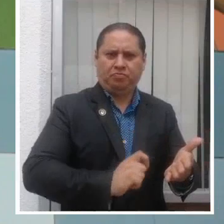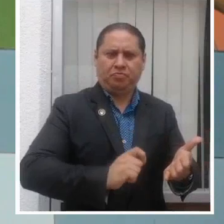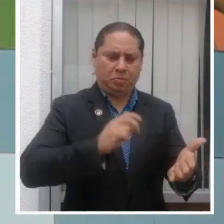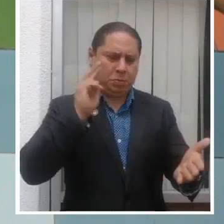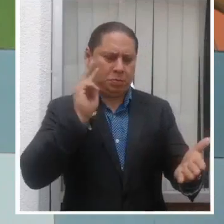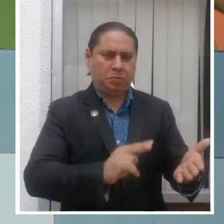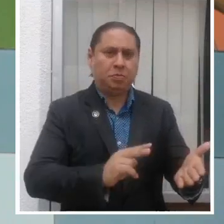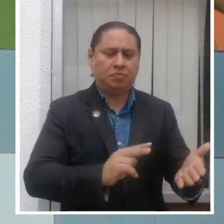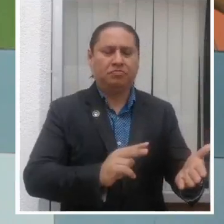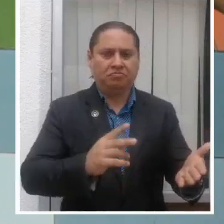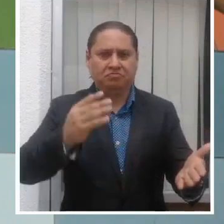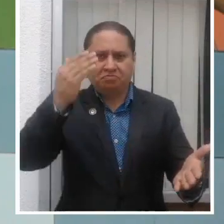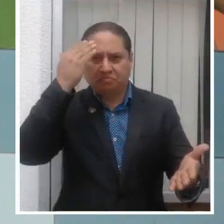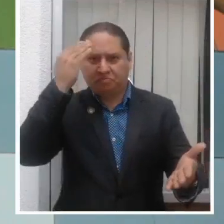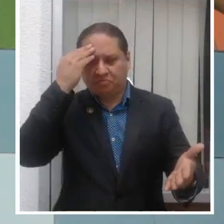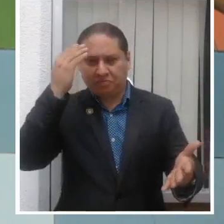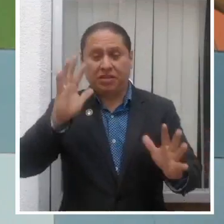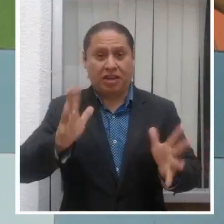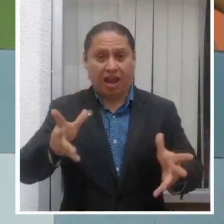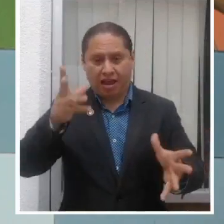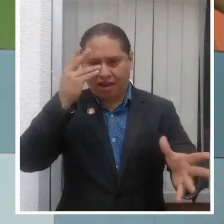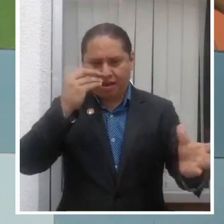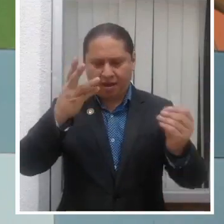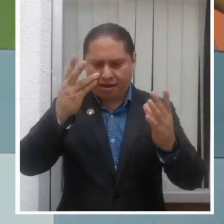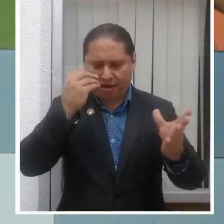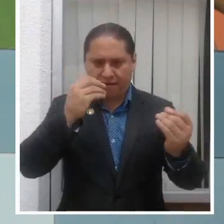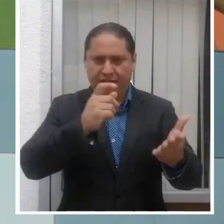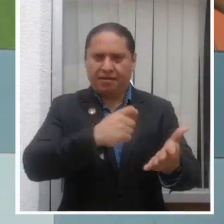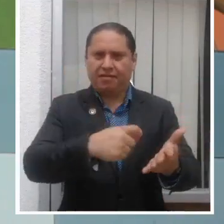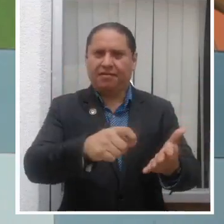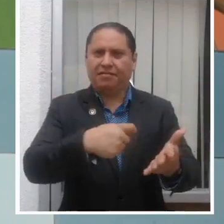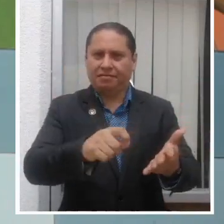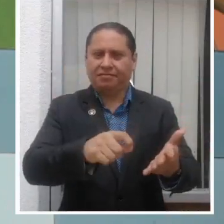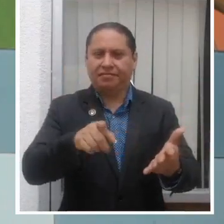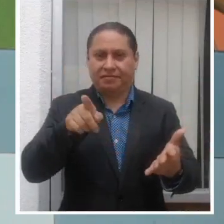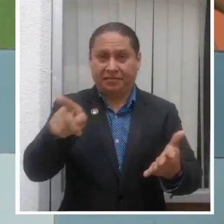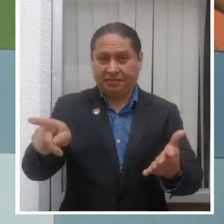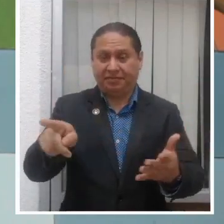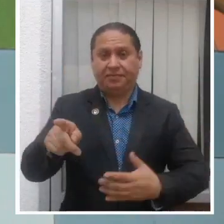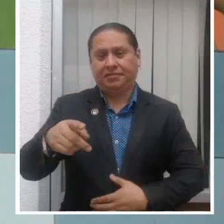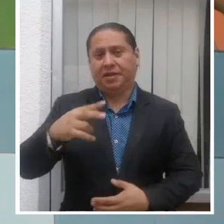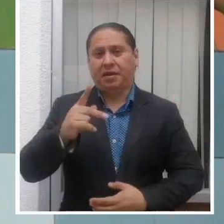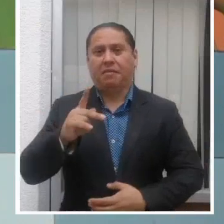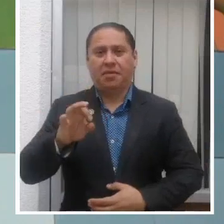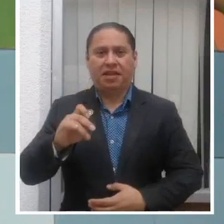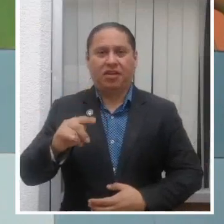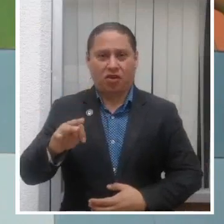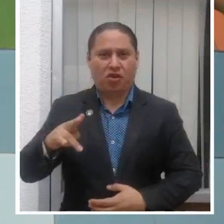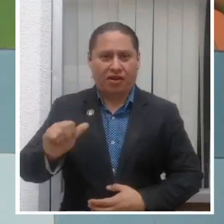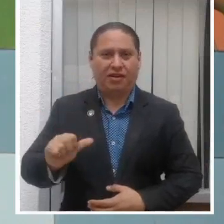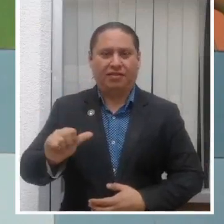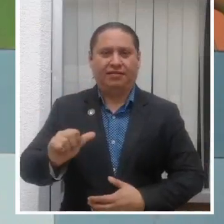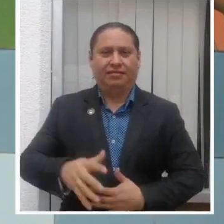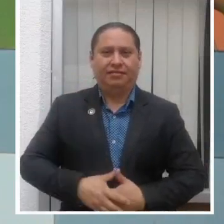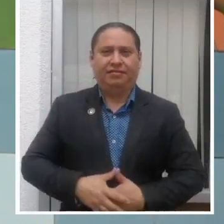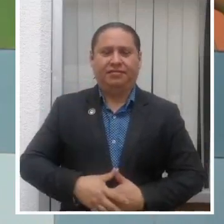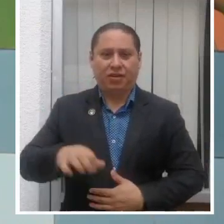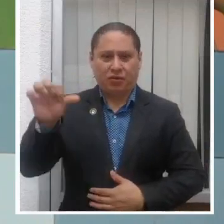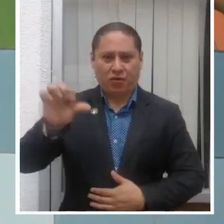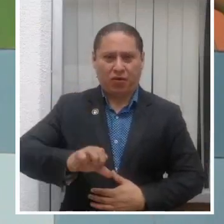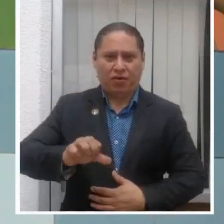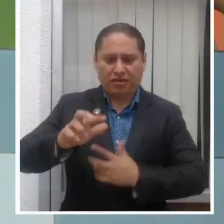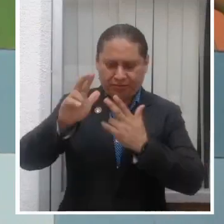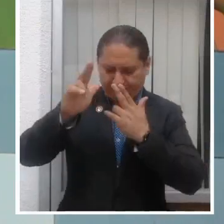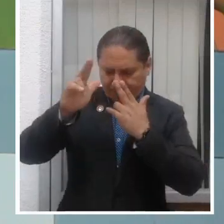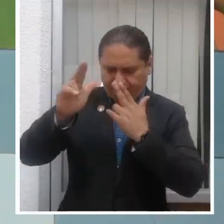aprendimos a escribir, y una de ellas es Petrona. Hoy la voy a tutear.